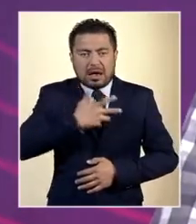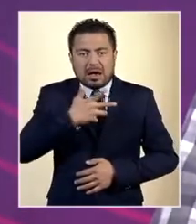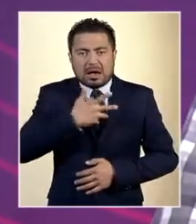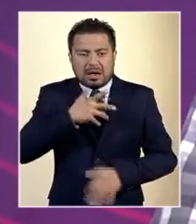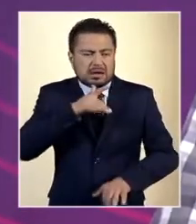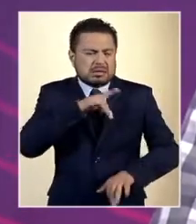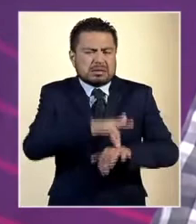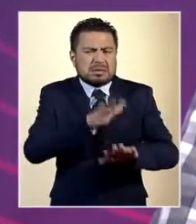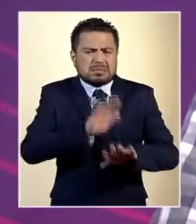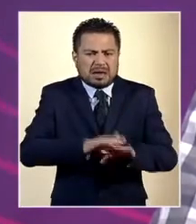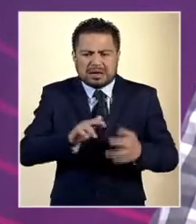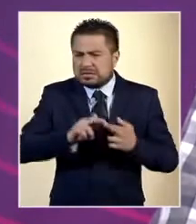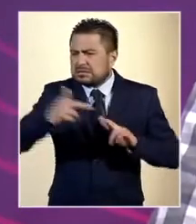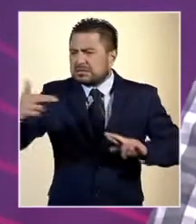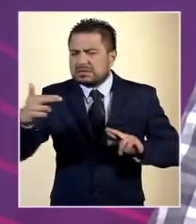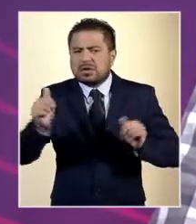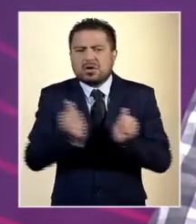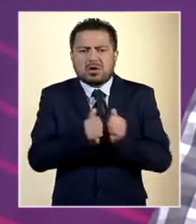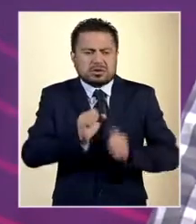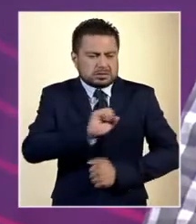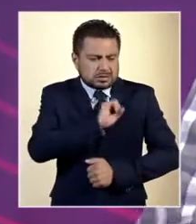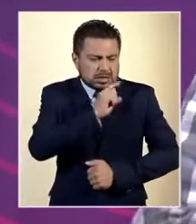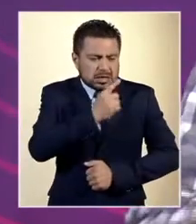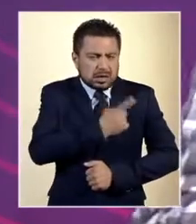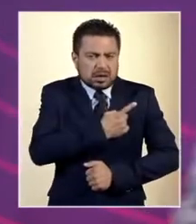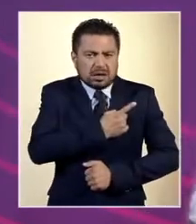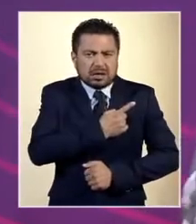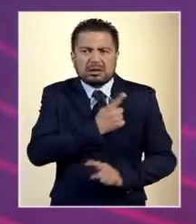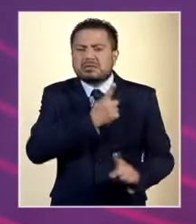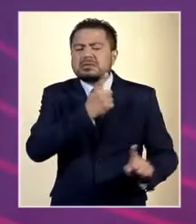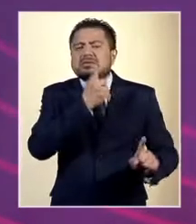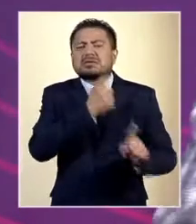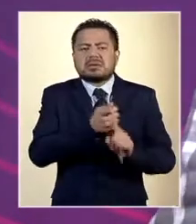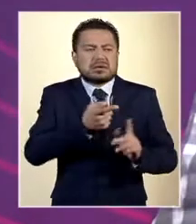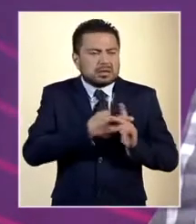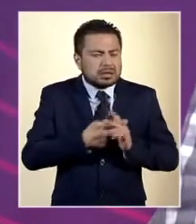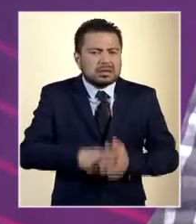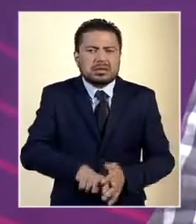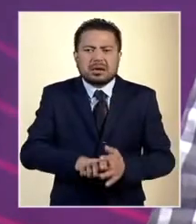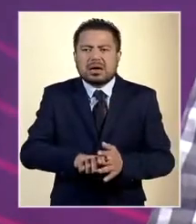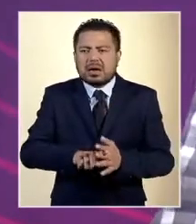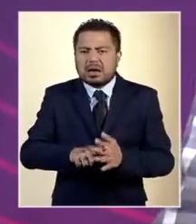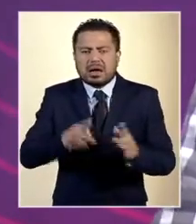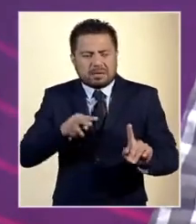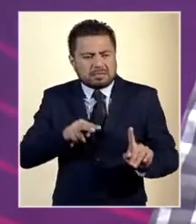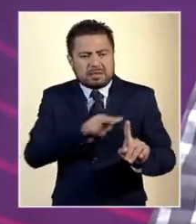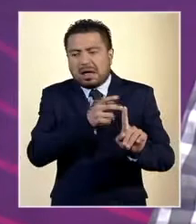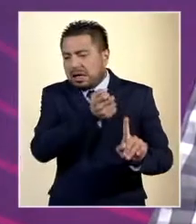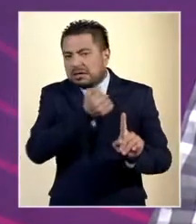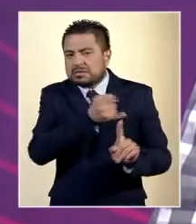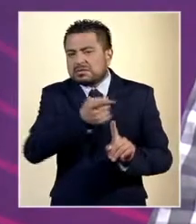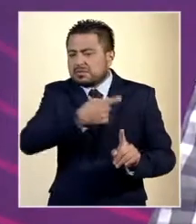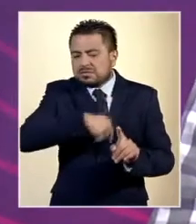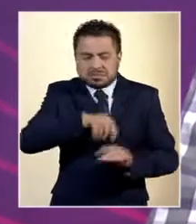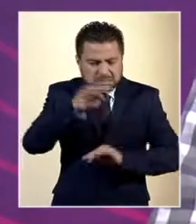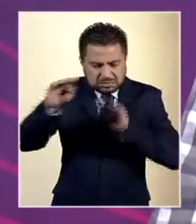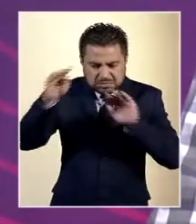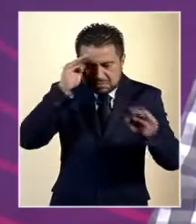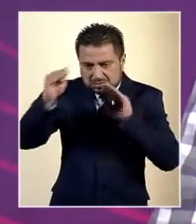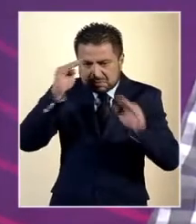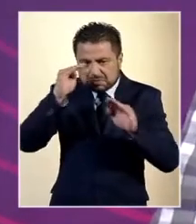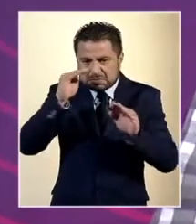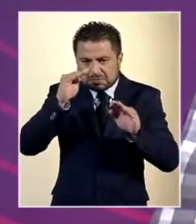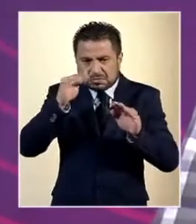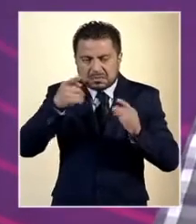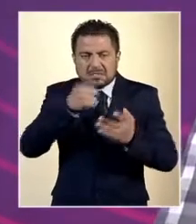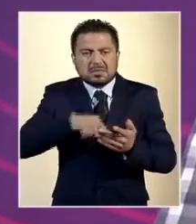está más vinculado con un tema de salud, que ya habría que empezar entonces a verlo así. Nosotros pensamos, ya después